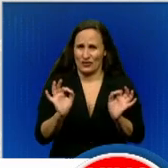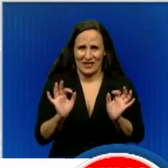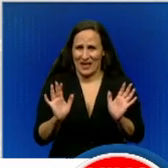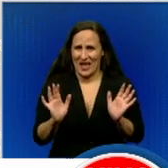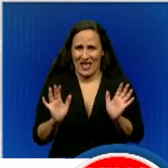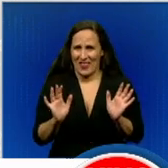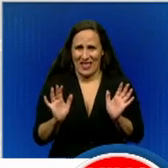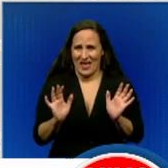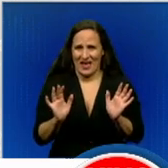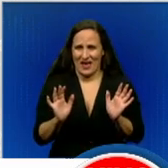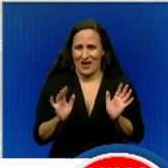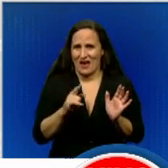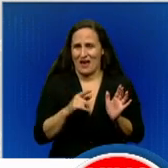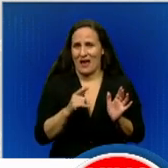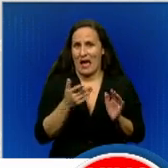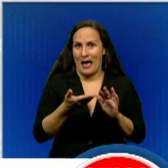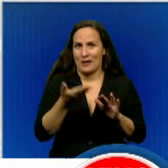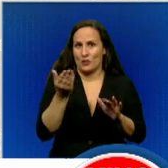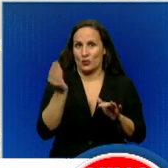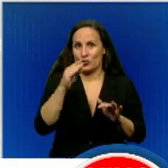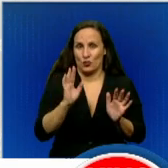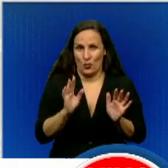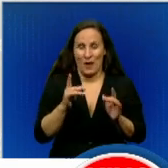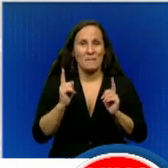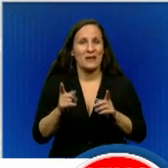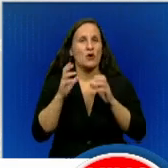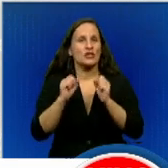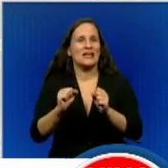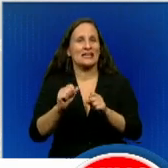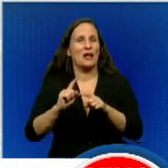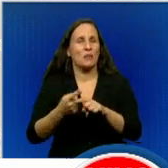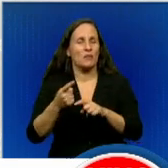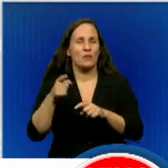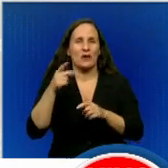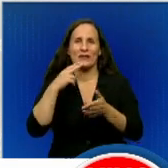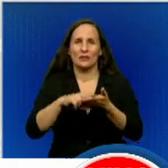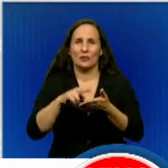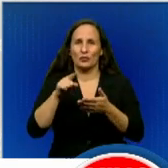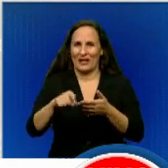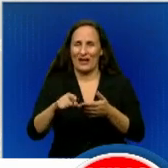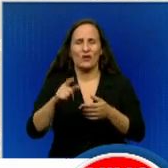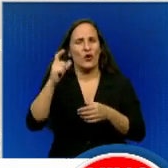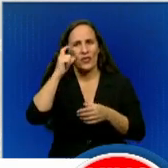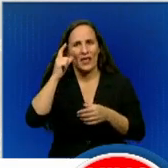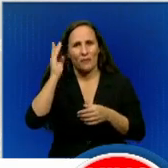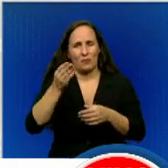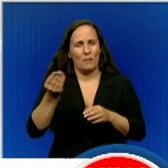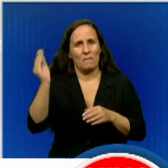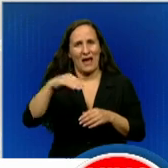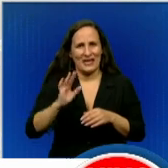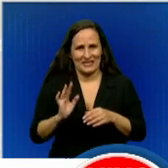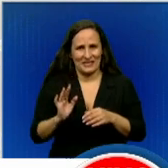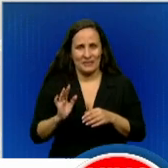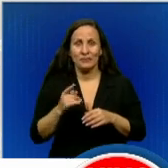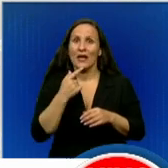sino que más bien hay suba como reconoció el secretario de política tributaria en comisión de hasta 10 puntos de hecho dijo